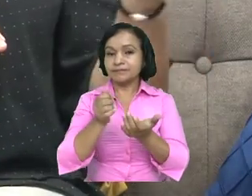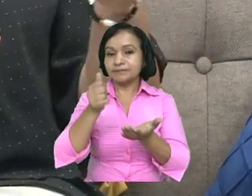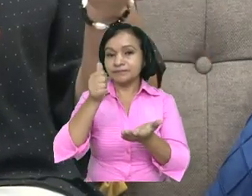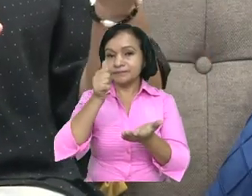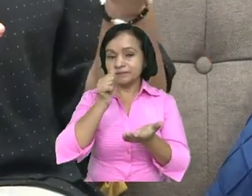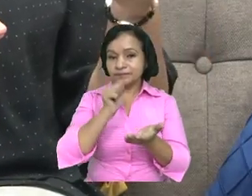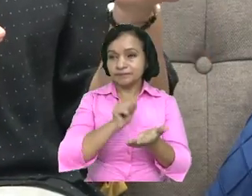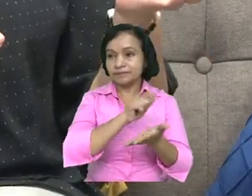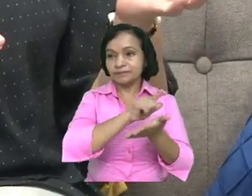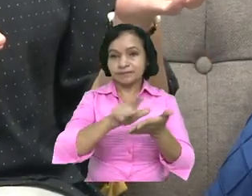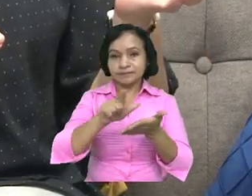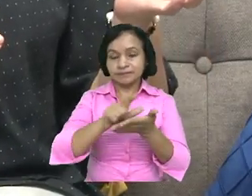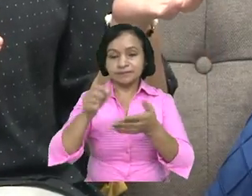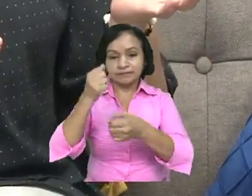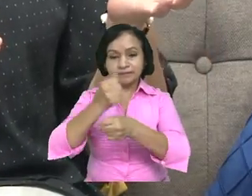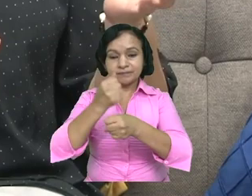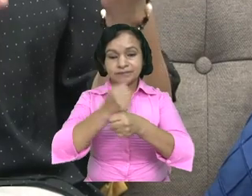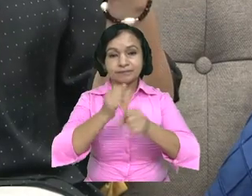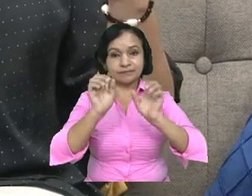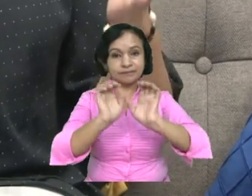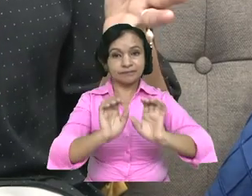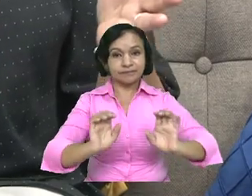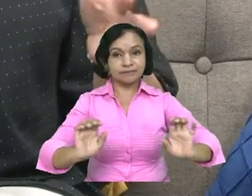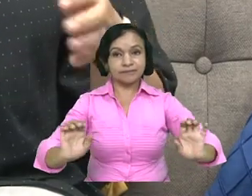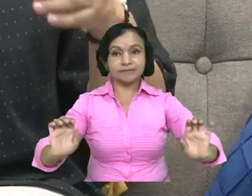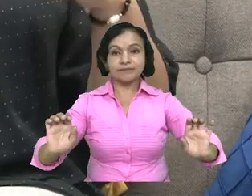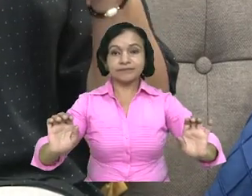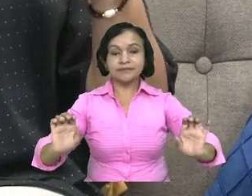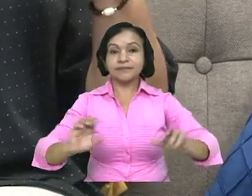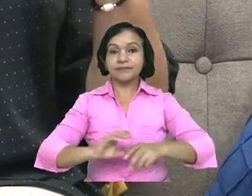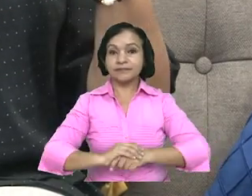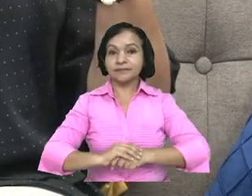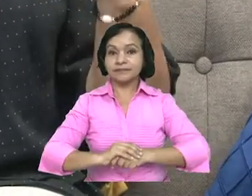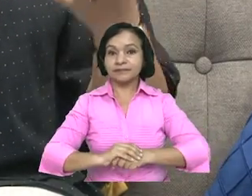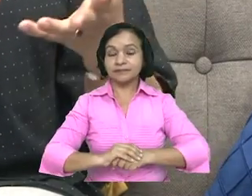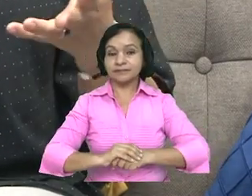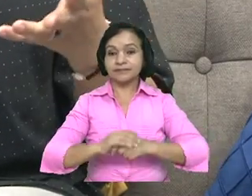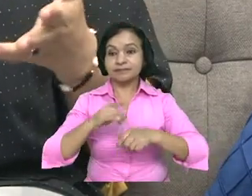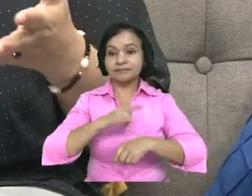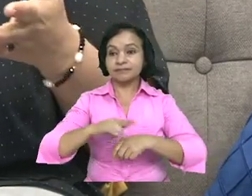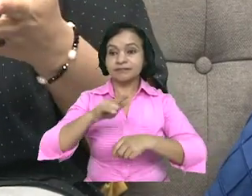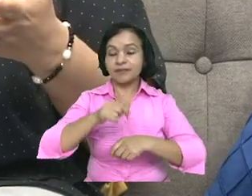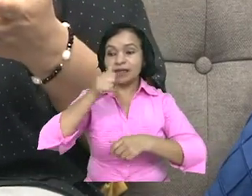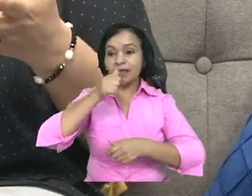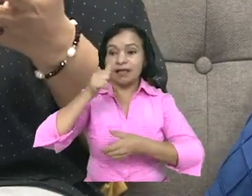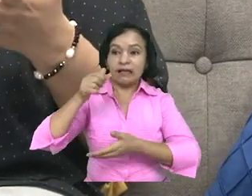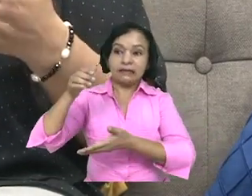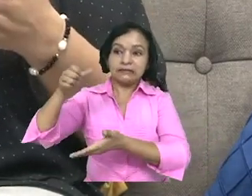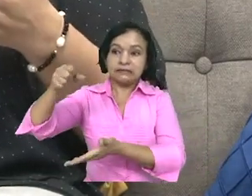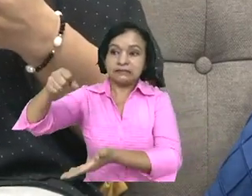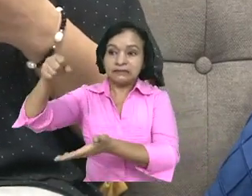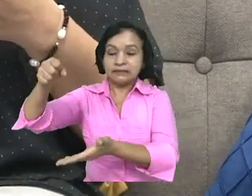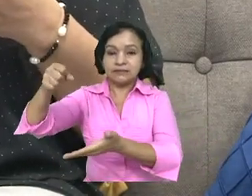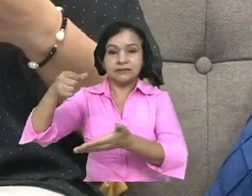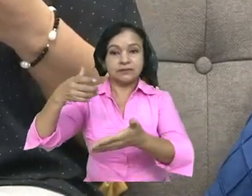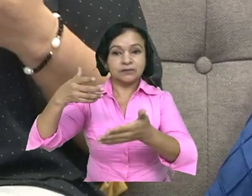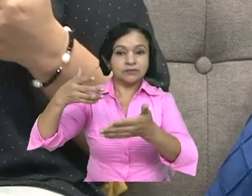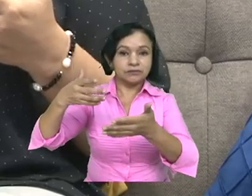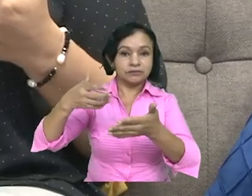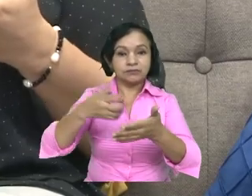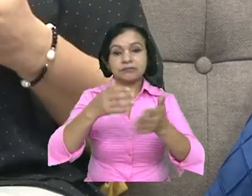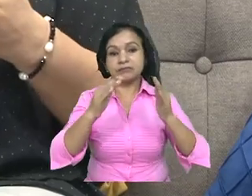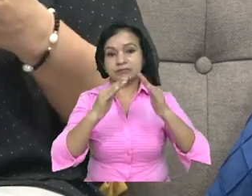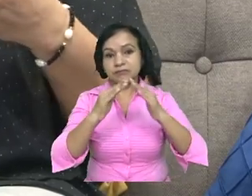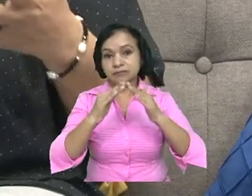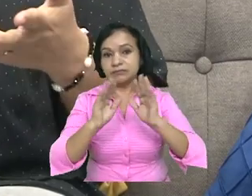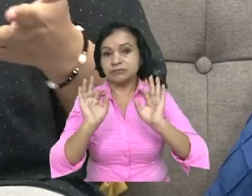está relacionado con el trabajo infantil, ¿verdad? Ese trabajo de ir a buscar el agua te evita accidentes, tener en la